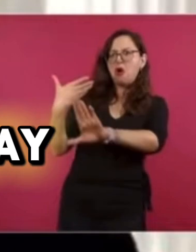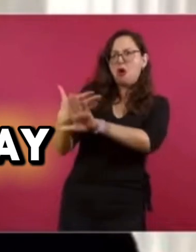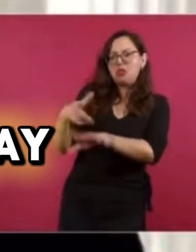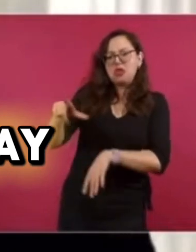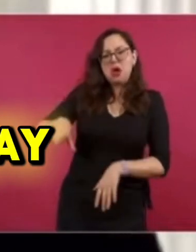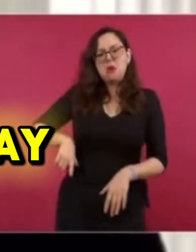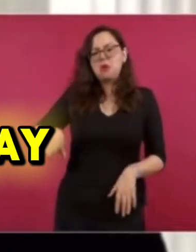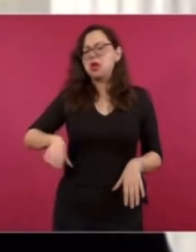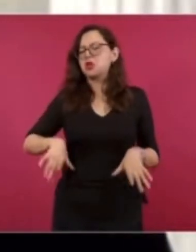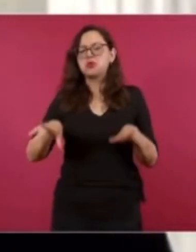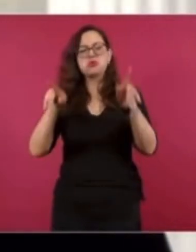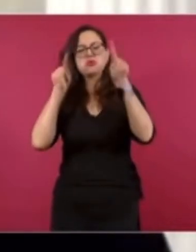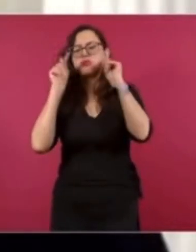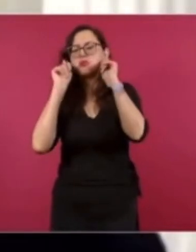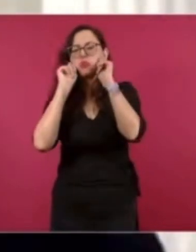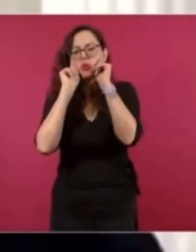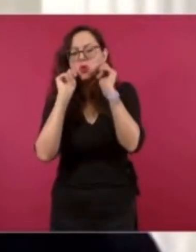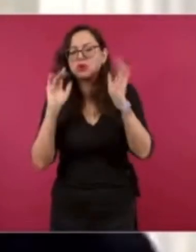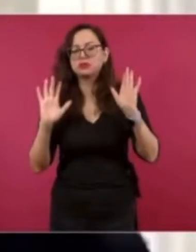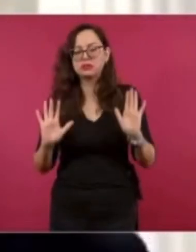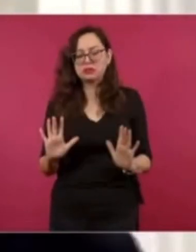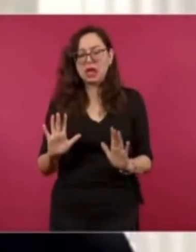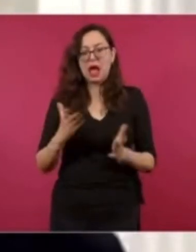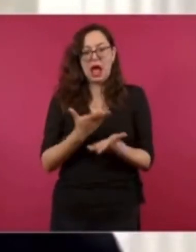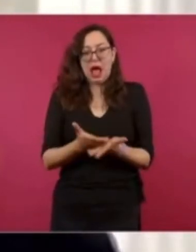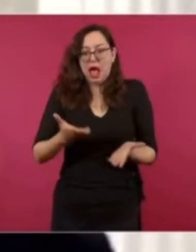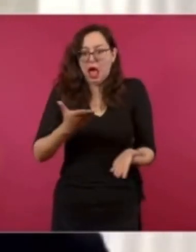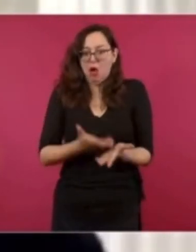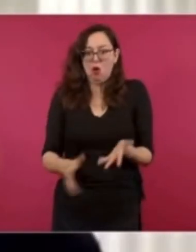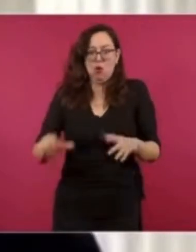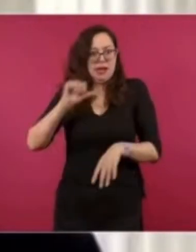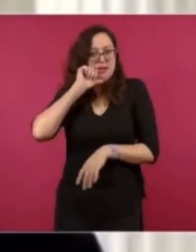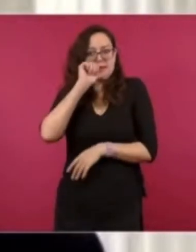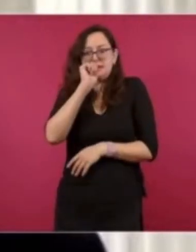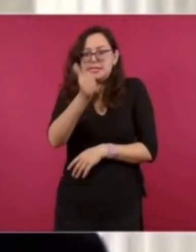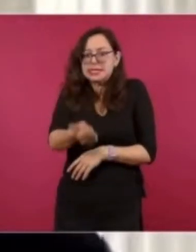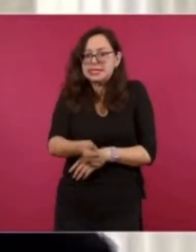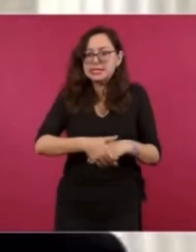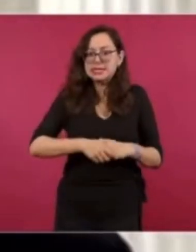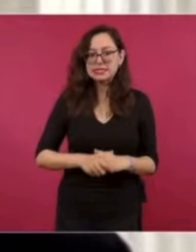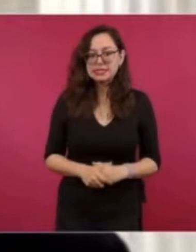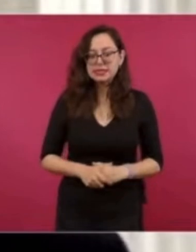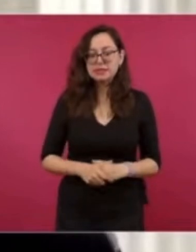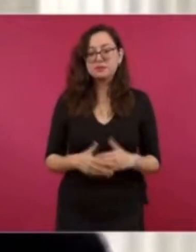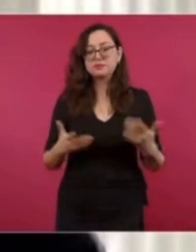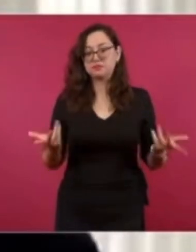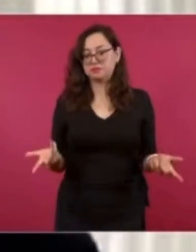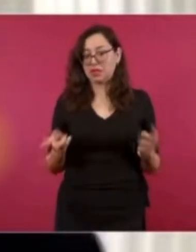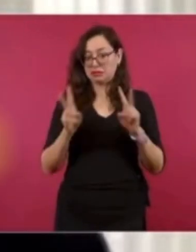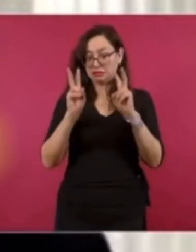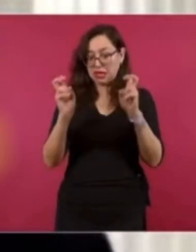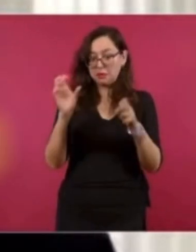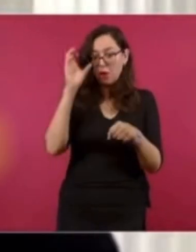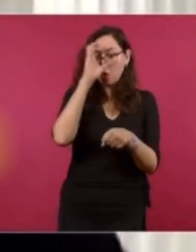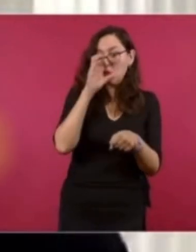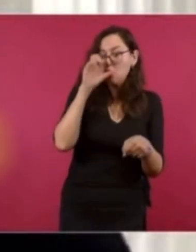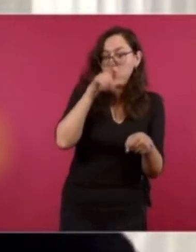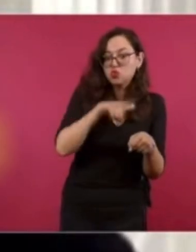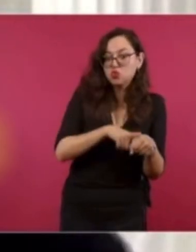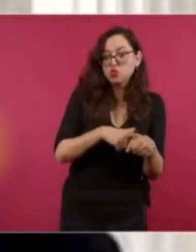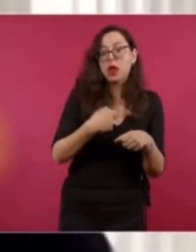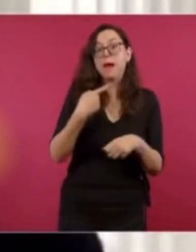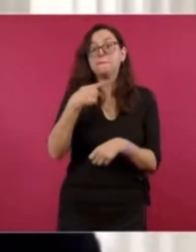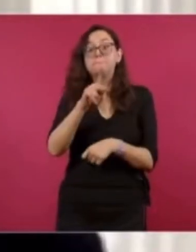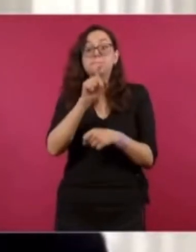condicionamiento que hay, por cierto, no solo con la comunidad cultural, sino quizá mucho más gravemente con